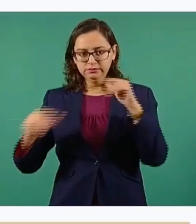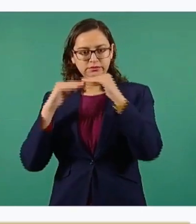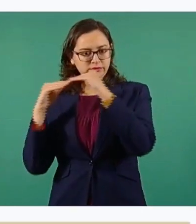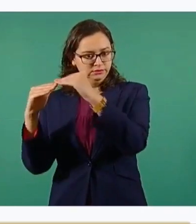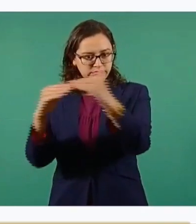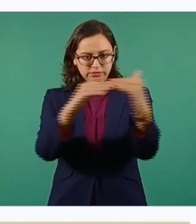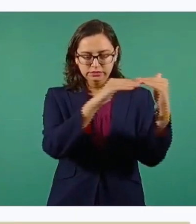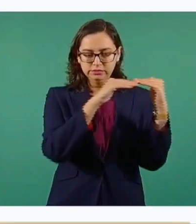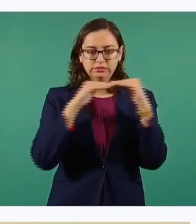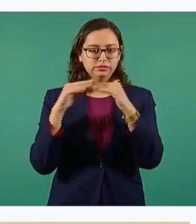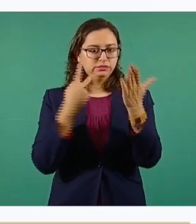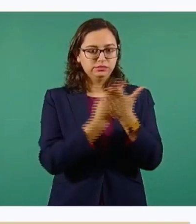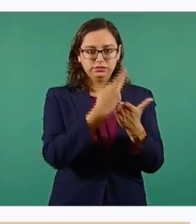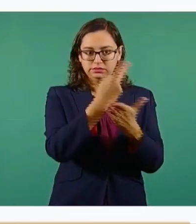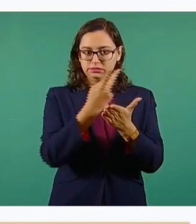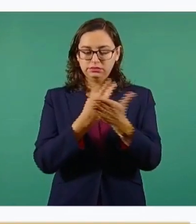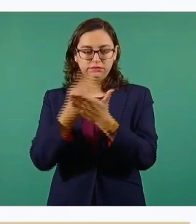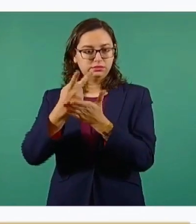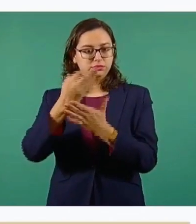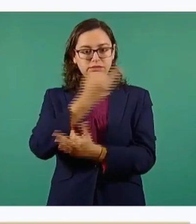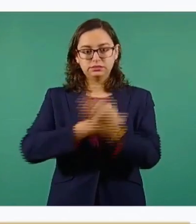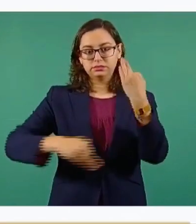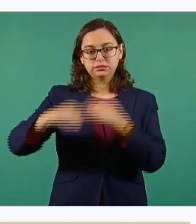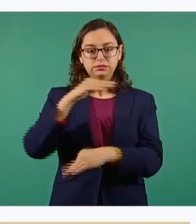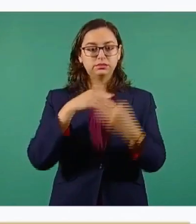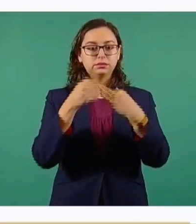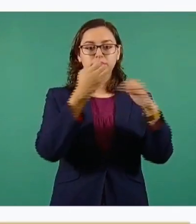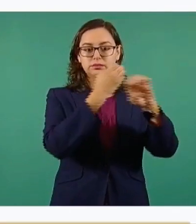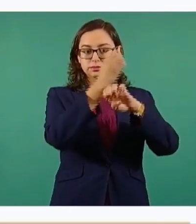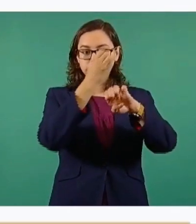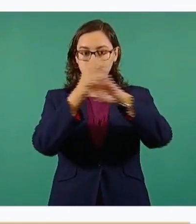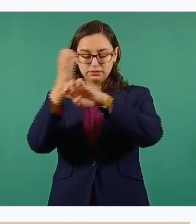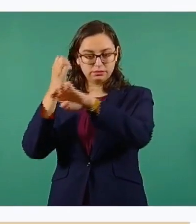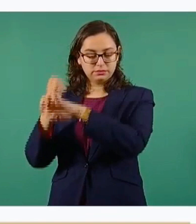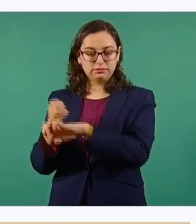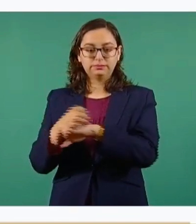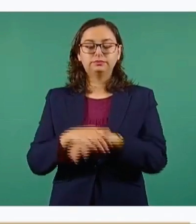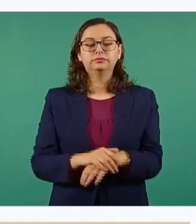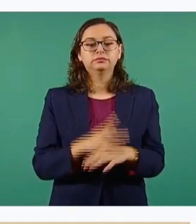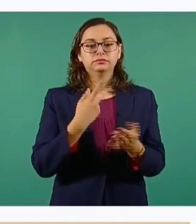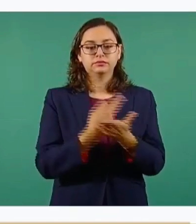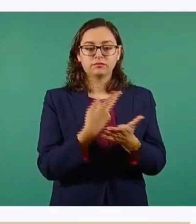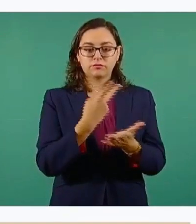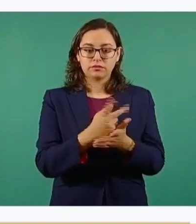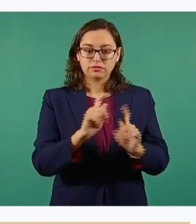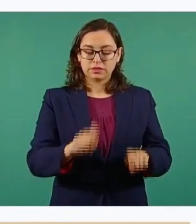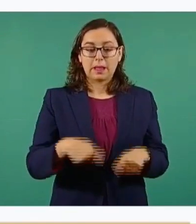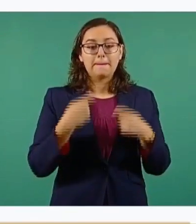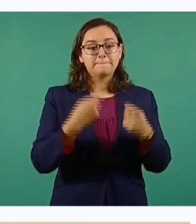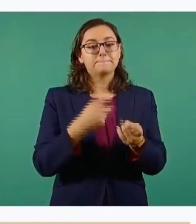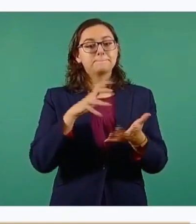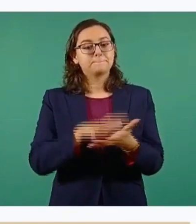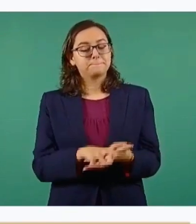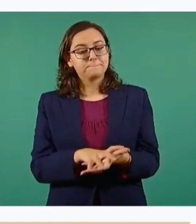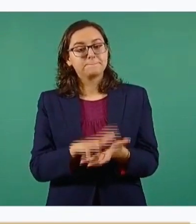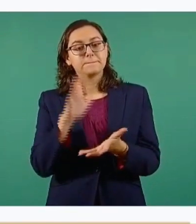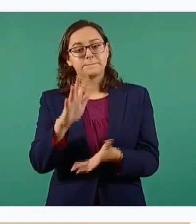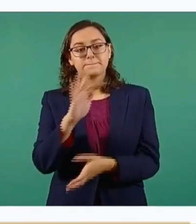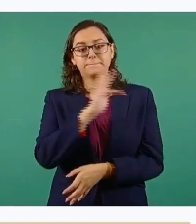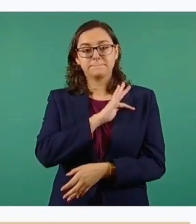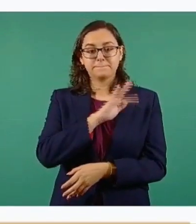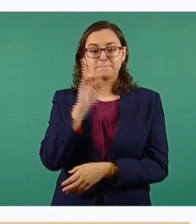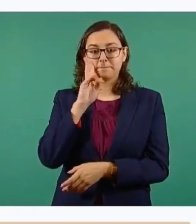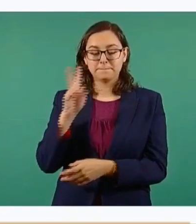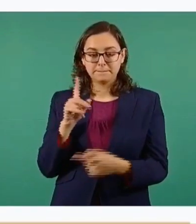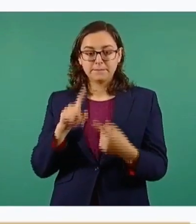contaron con mayor número de postulaciones por parte de sus instituciones para esta entrega y fueron, como puede apreciarse,